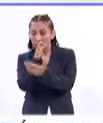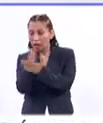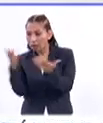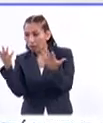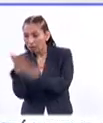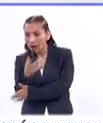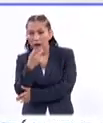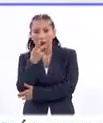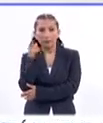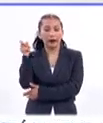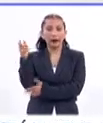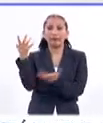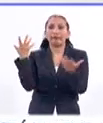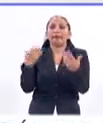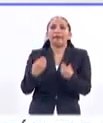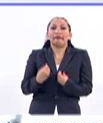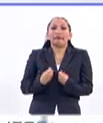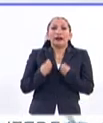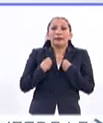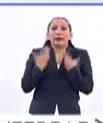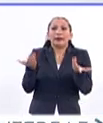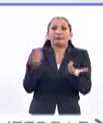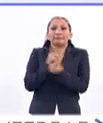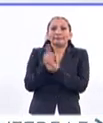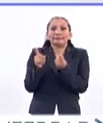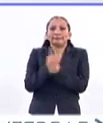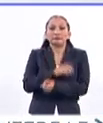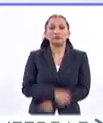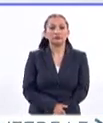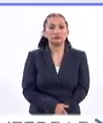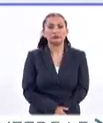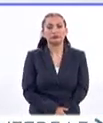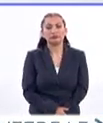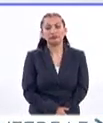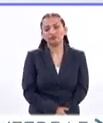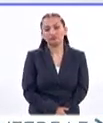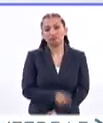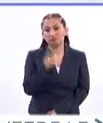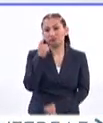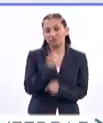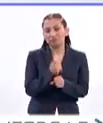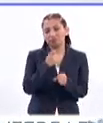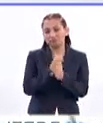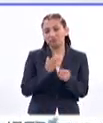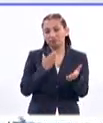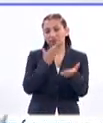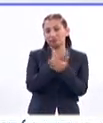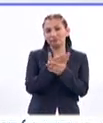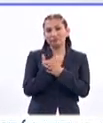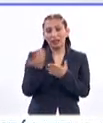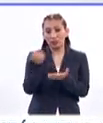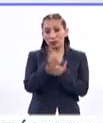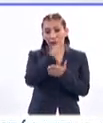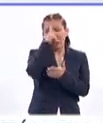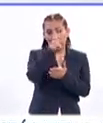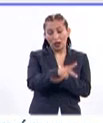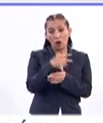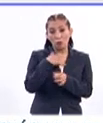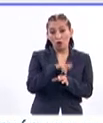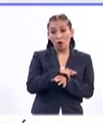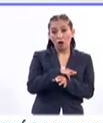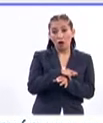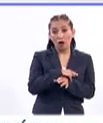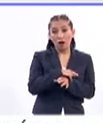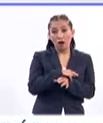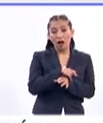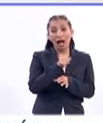que hablarlo para sobrevivir. Sí, claro. Lo primero que me impactó fue cuando salimos de la Ciudad de México, como nos fuimos en